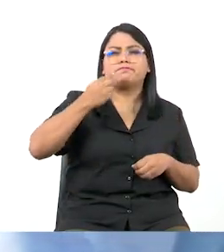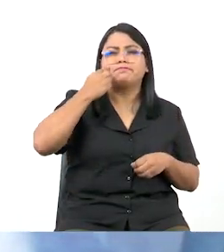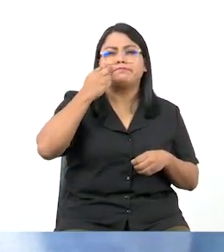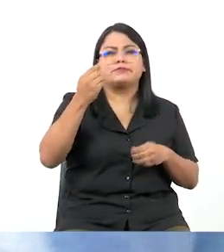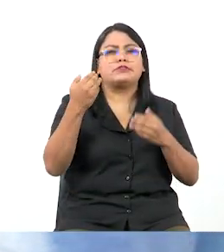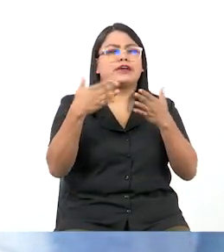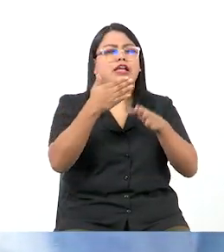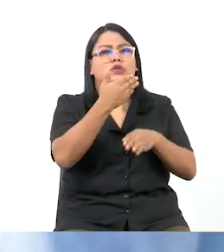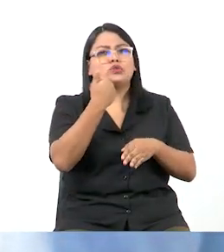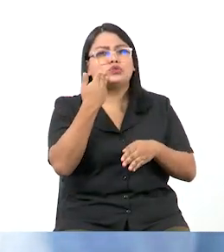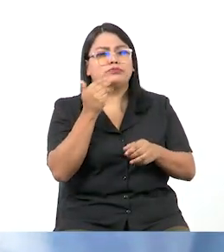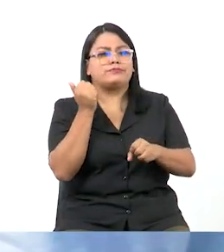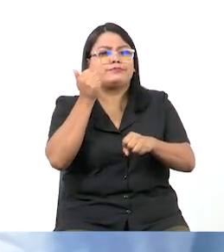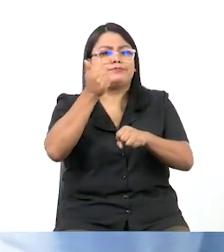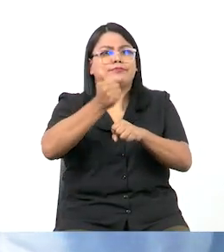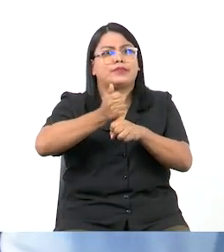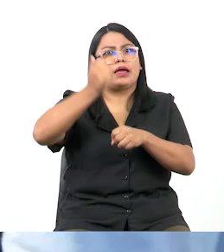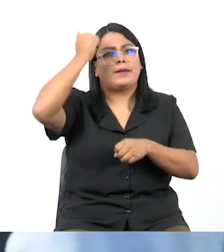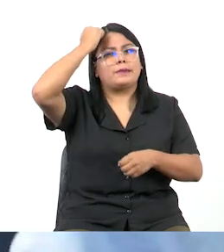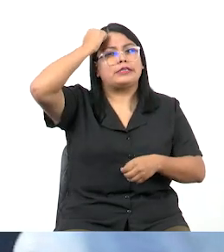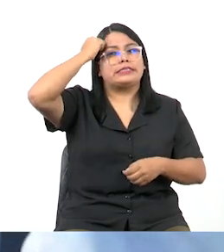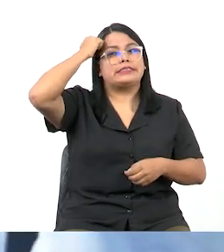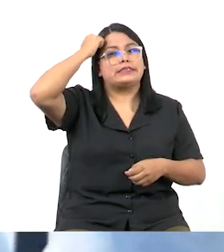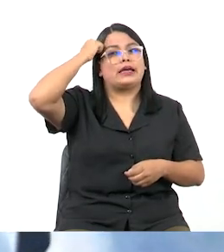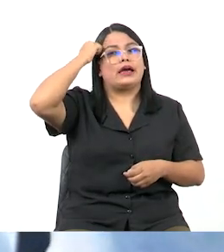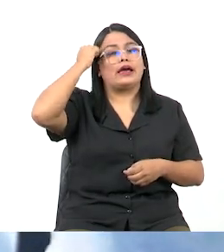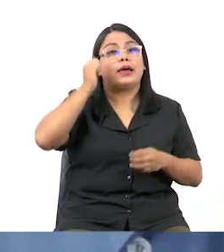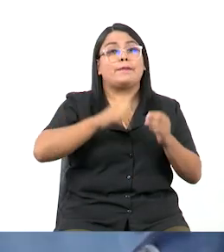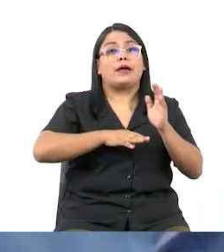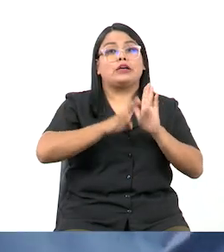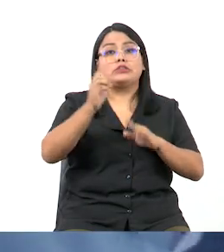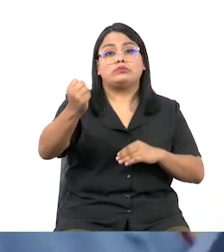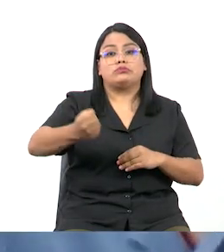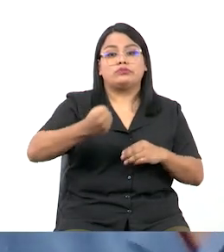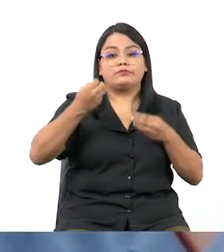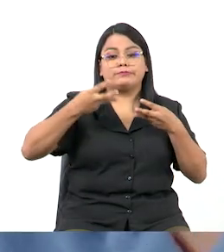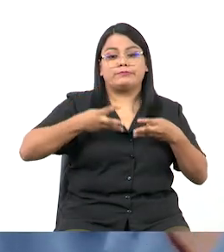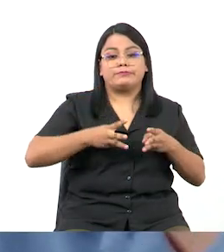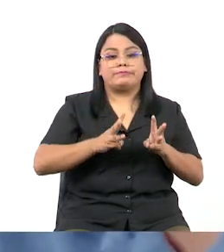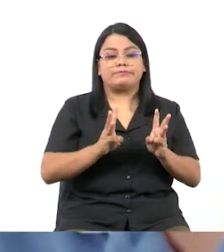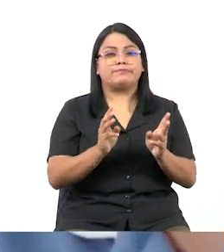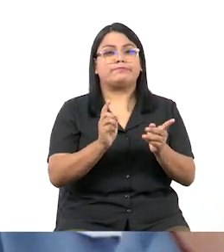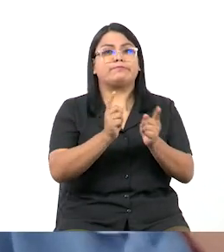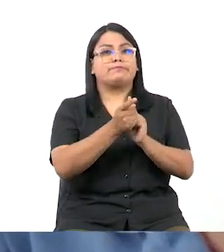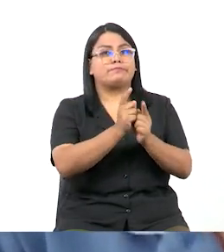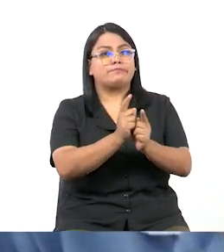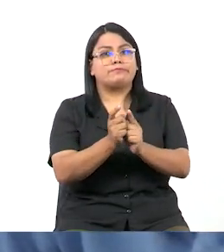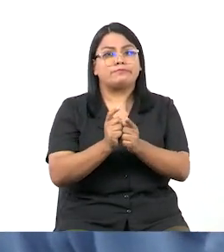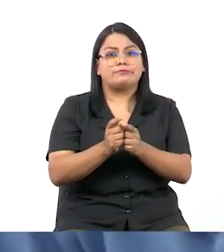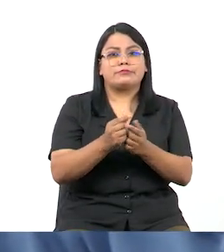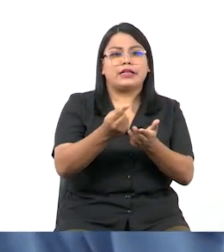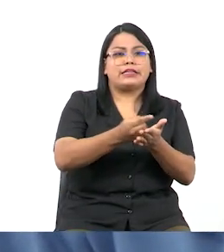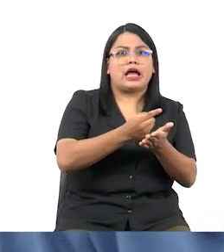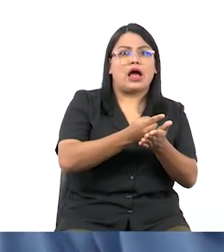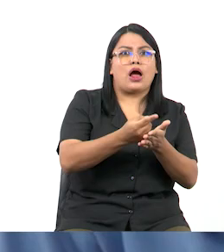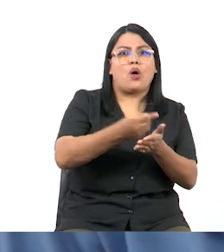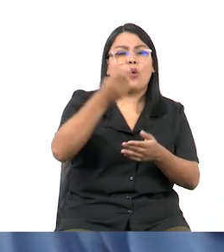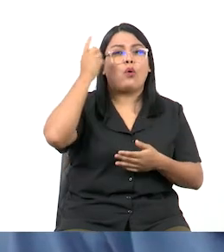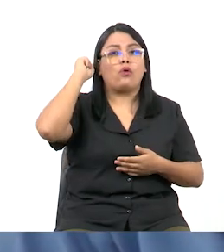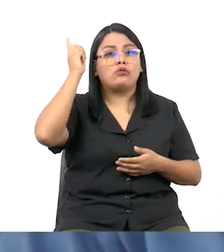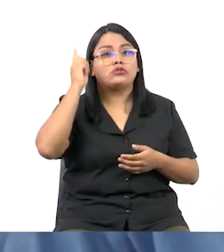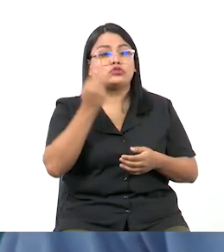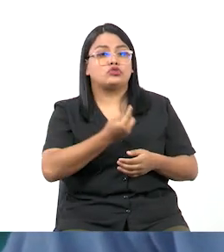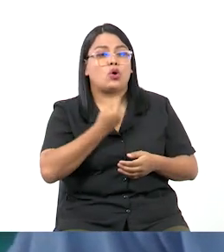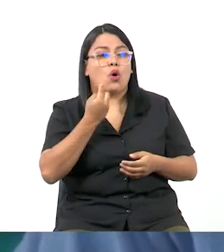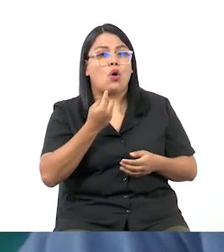plantean escenarios variados para la consolidación de aprendizajes, priorizando una metodología de interacción a través del diálogo con el